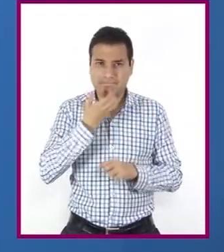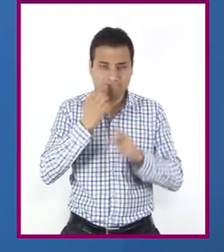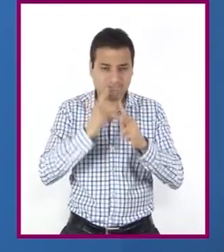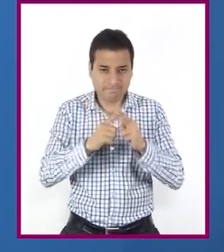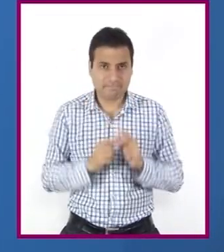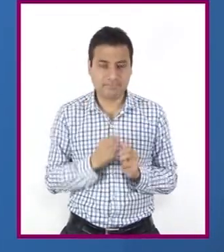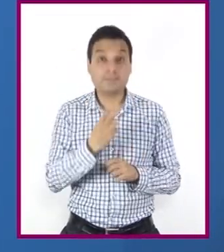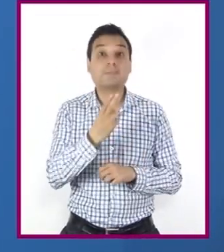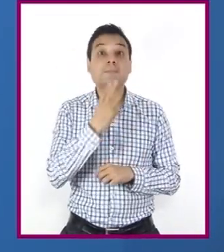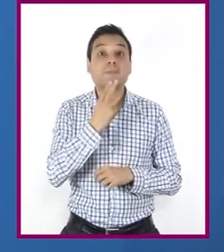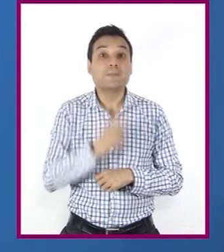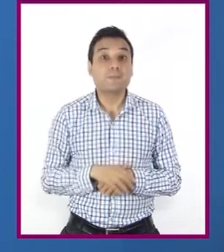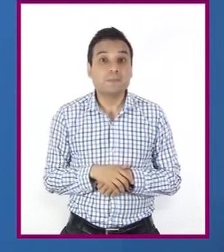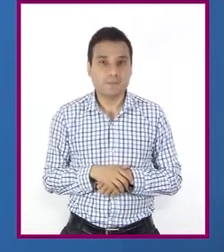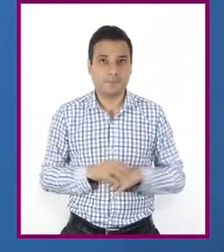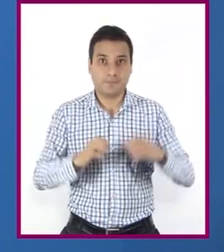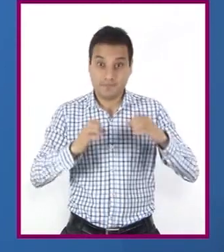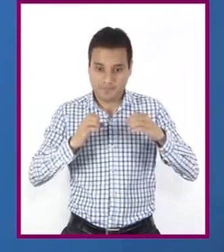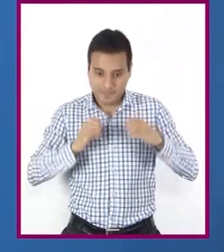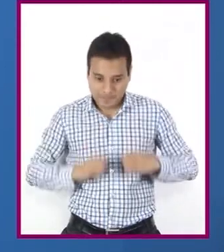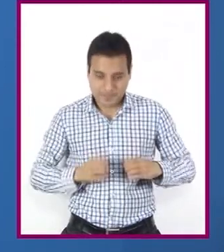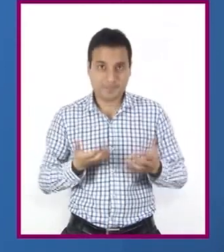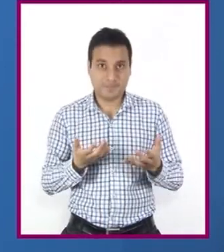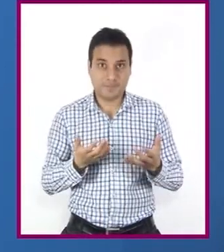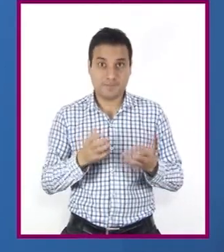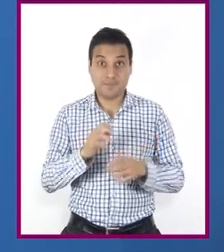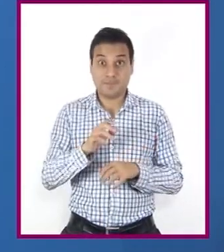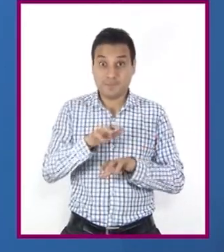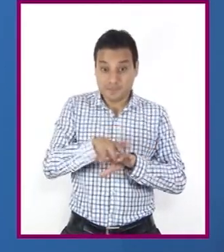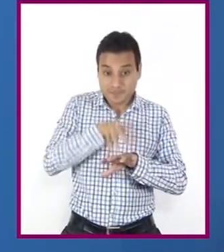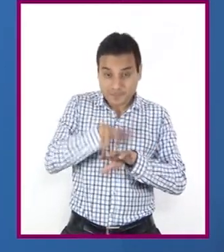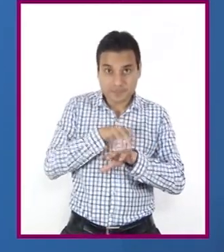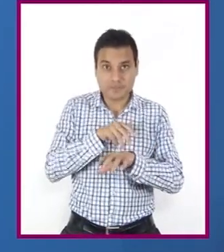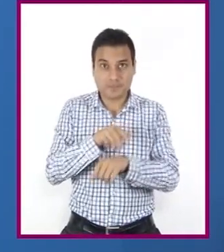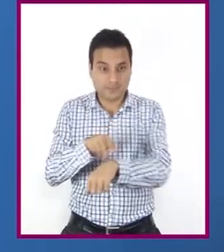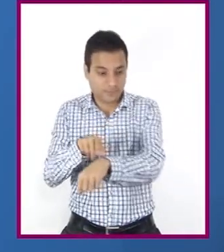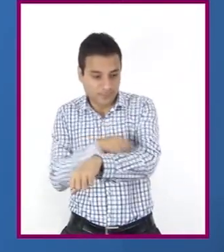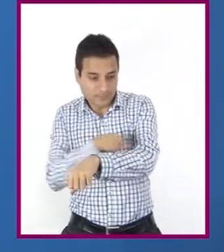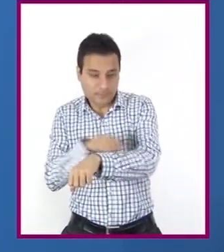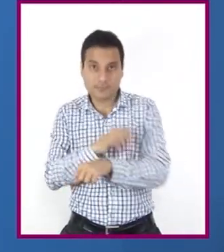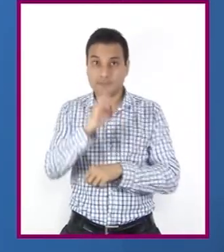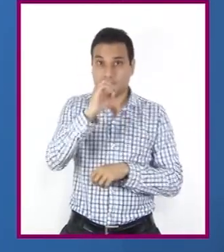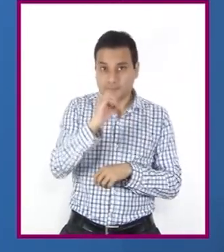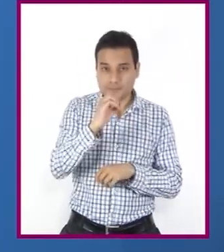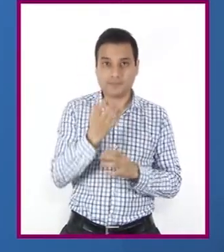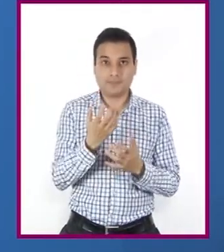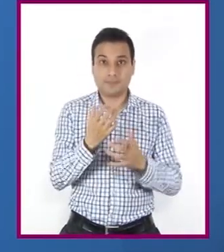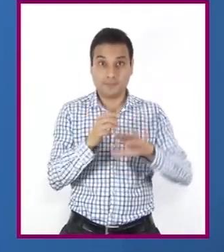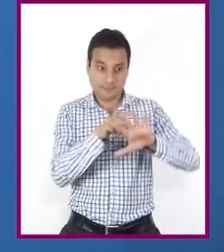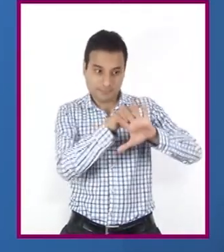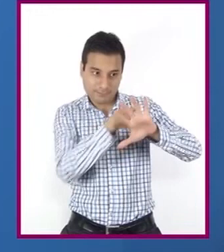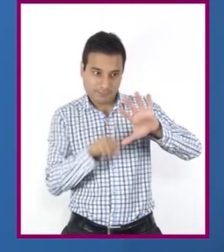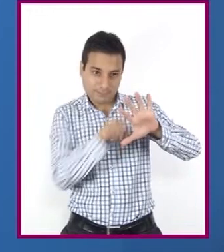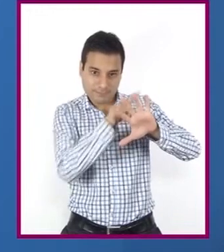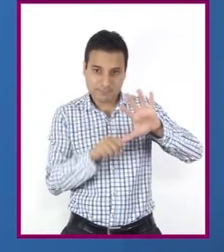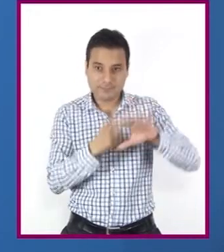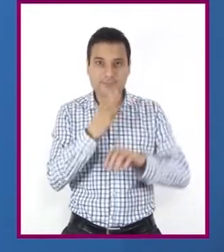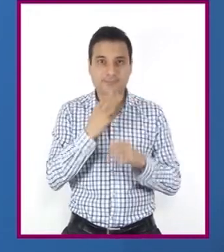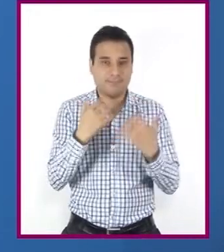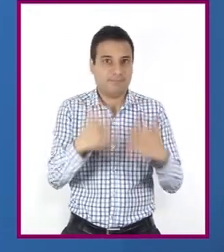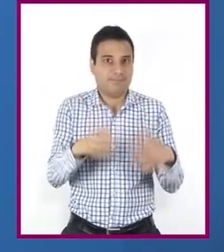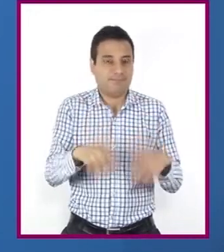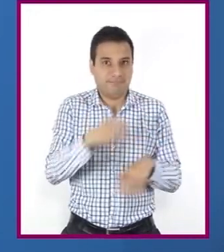de utilizar las medidas del cuerpo, como la longitud del pie, el codo o la longitud entre el dedo meñique y el dedo